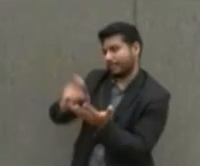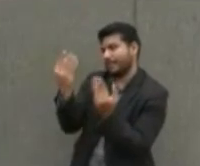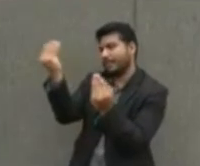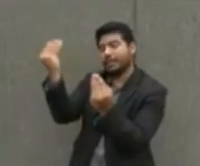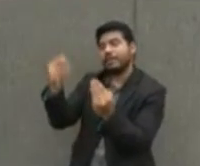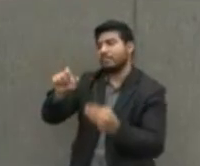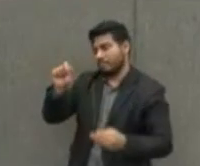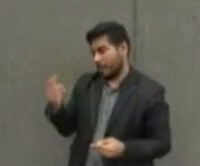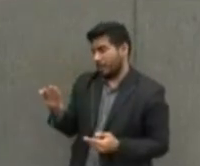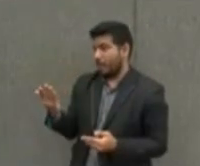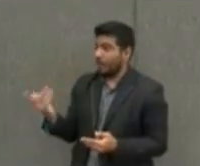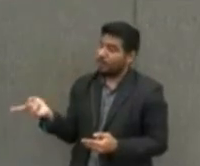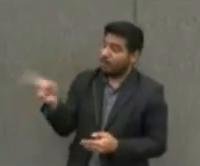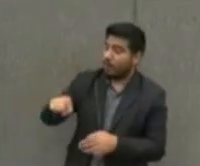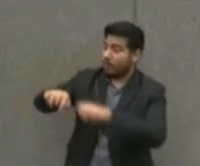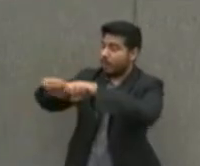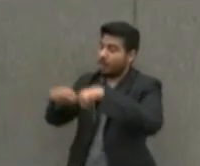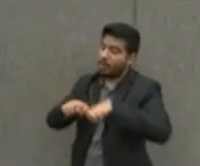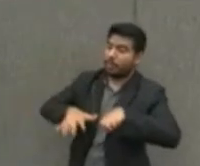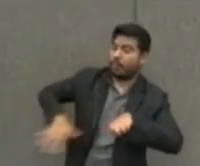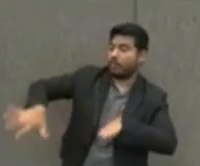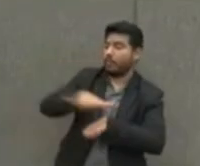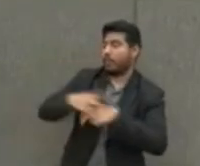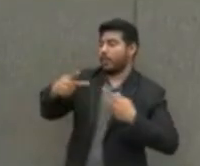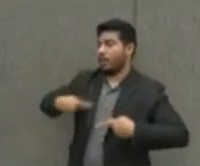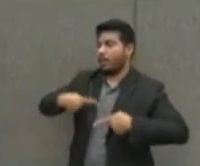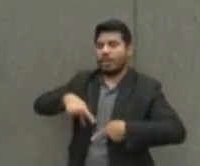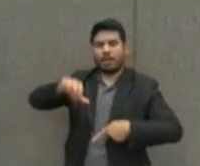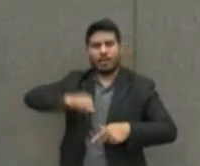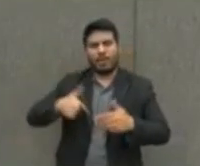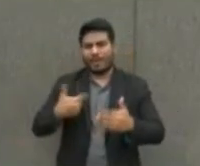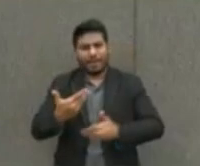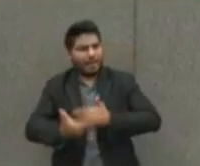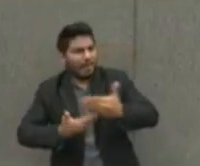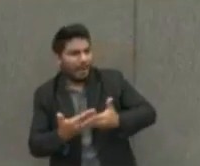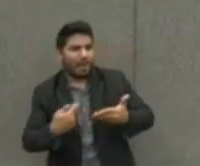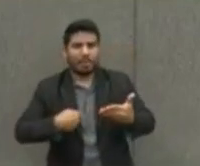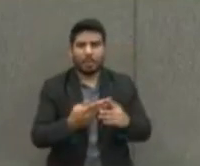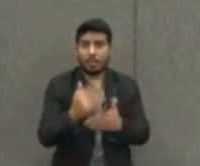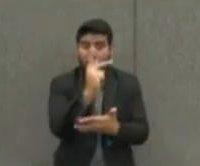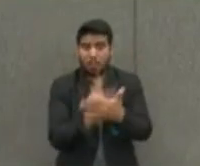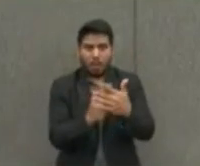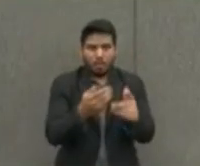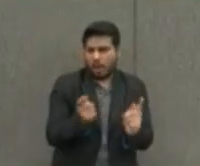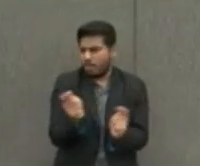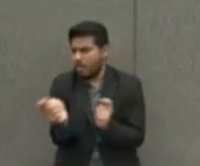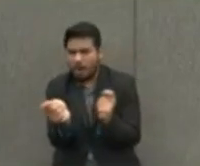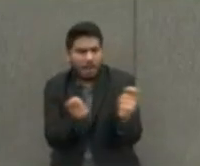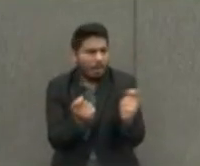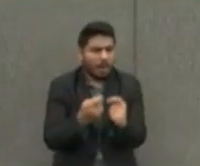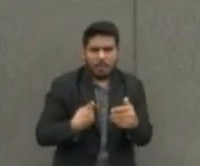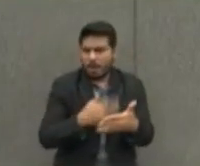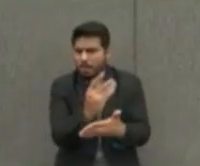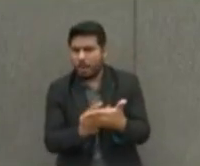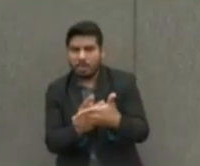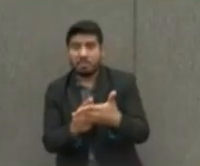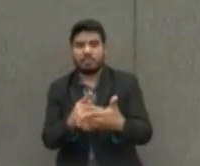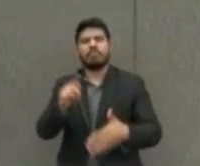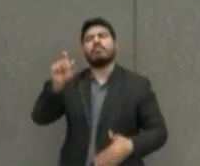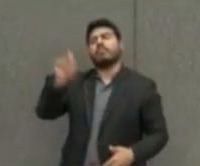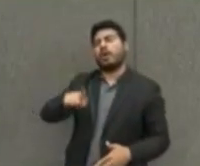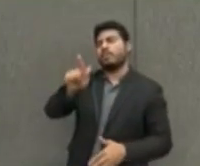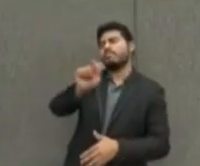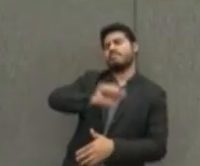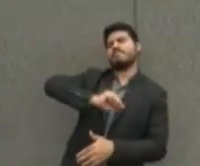y a su equipo de trabajo por la anfitrionía coordinación pero sobre todo por el profesionalismo